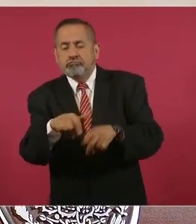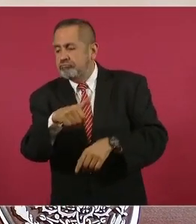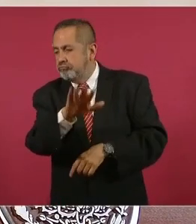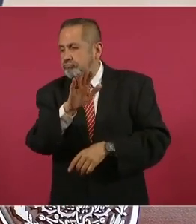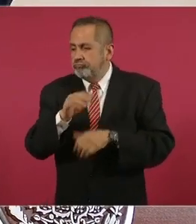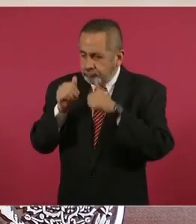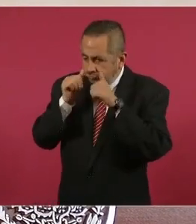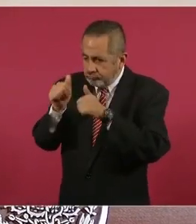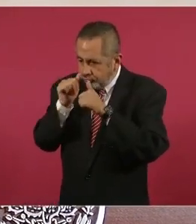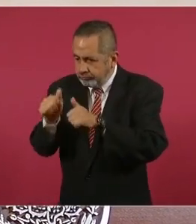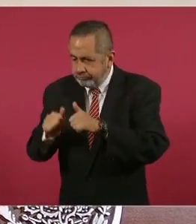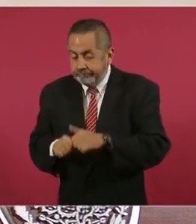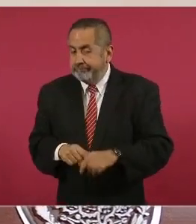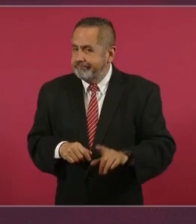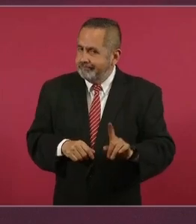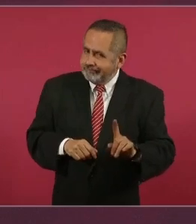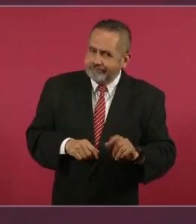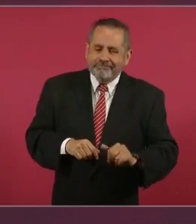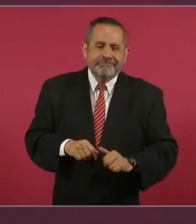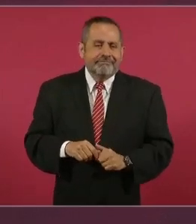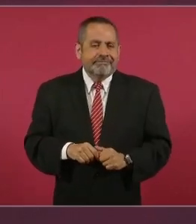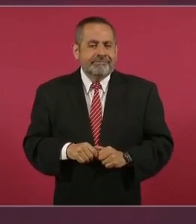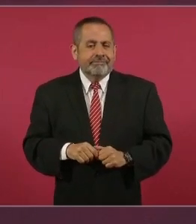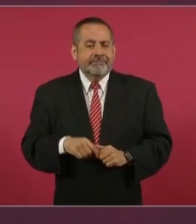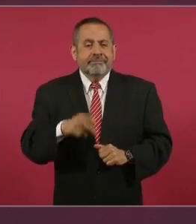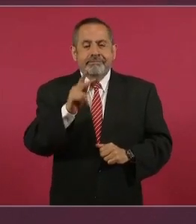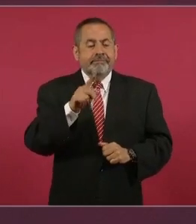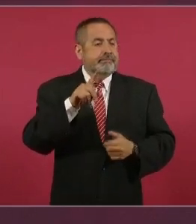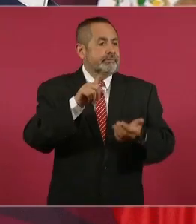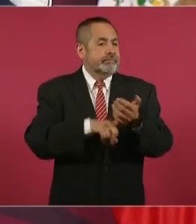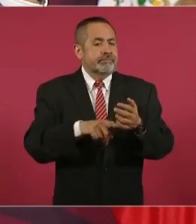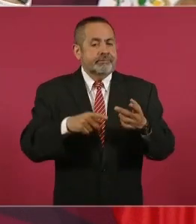pero las clases medias son